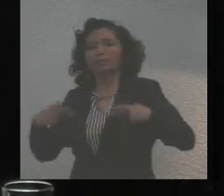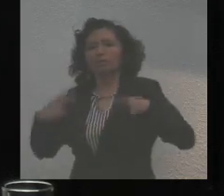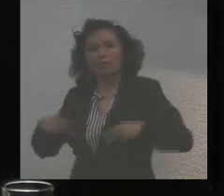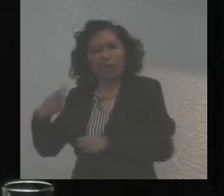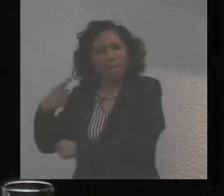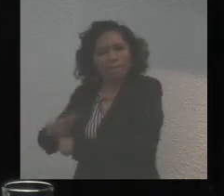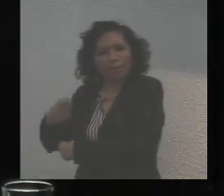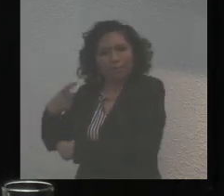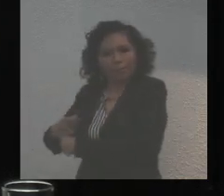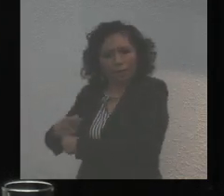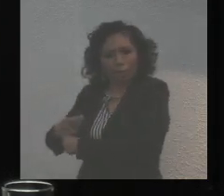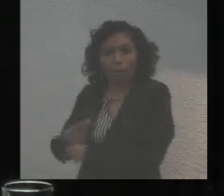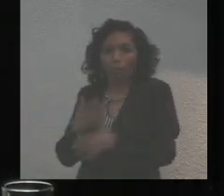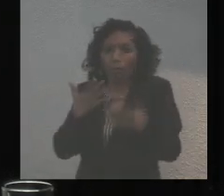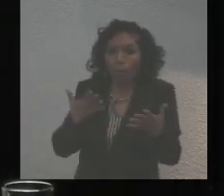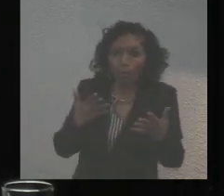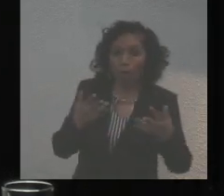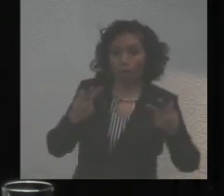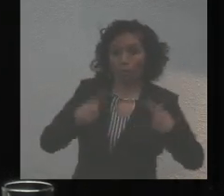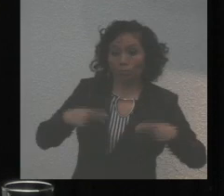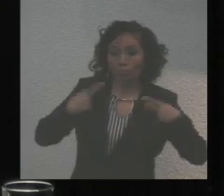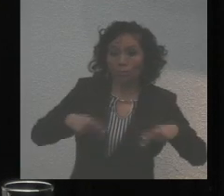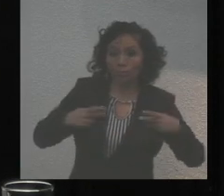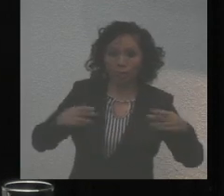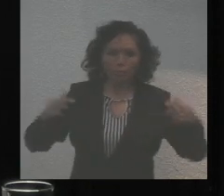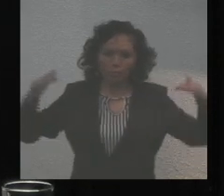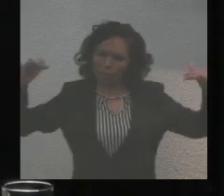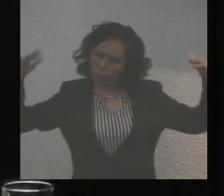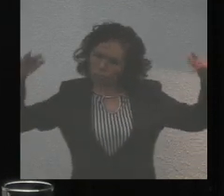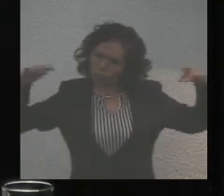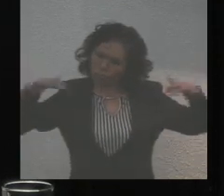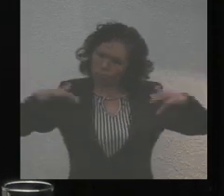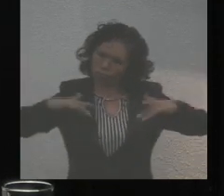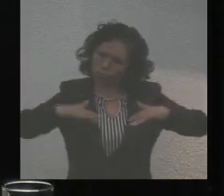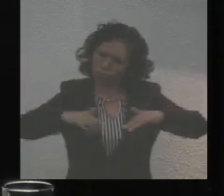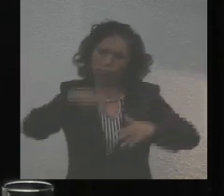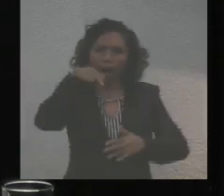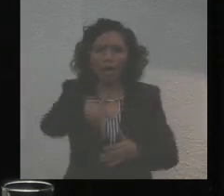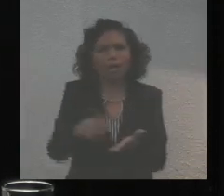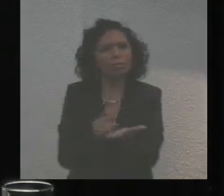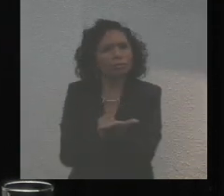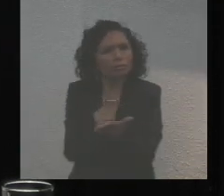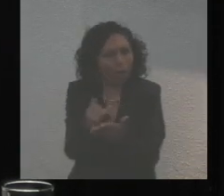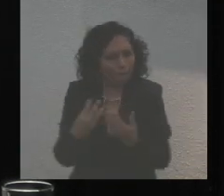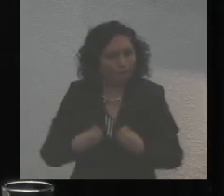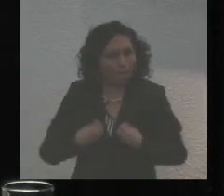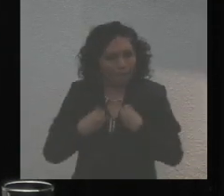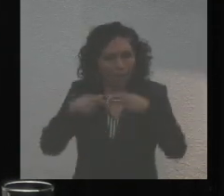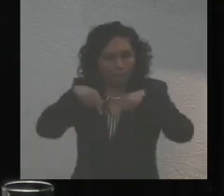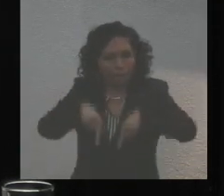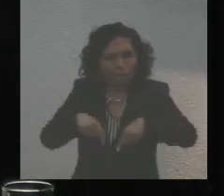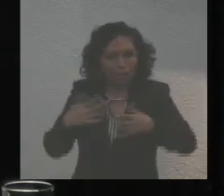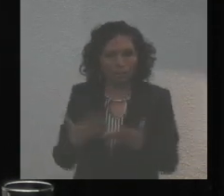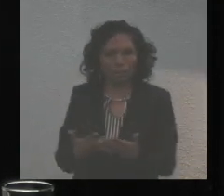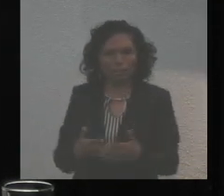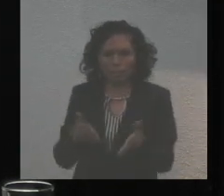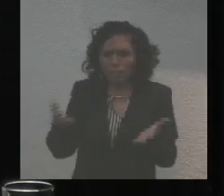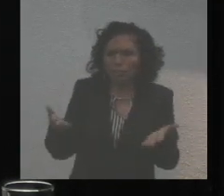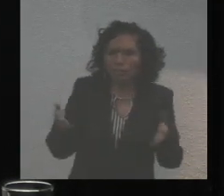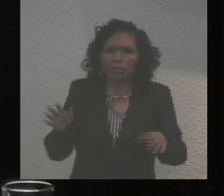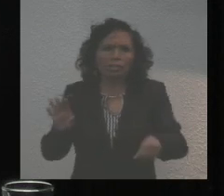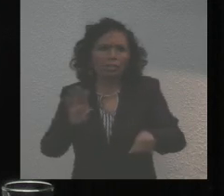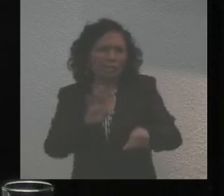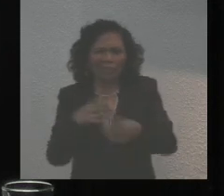aquellos provenientes de otras latitudes que decidieron arraigarse en este bello lugar, alejados del bienestar de las